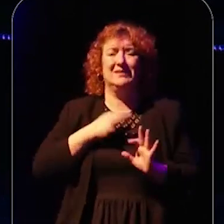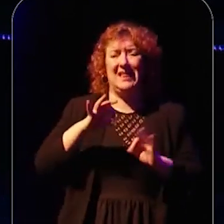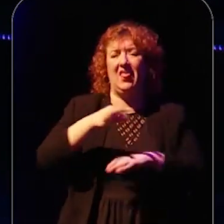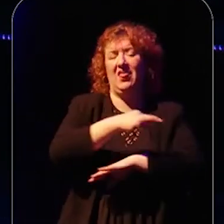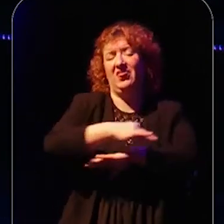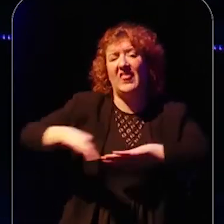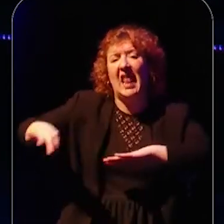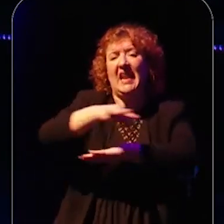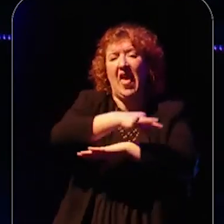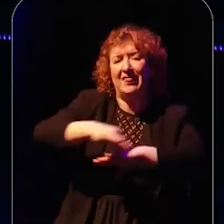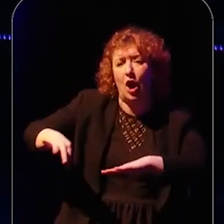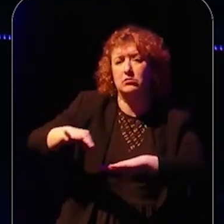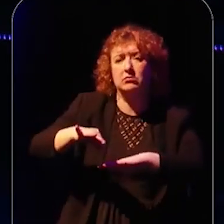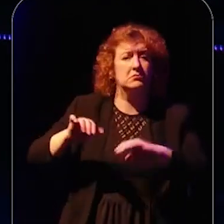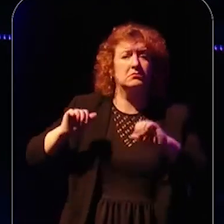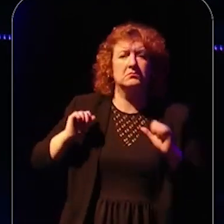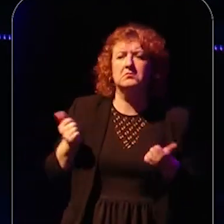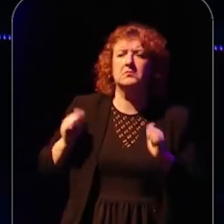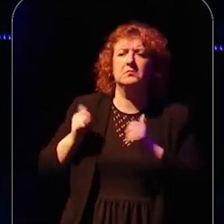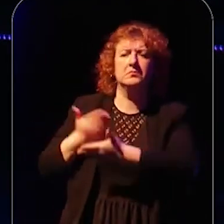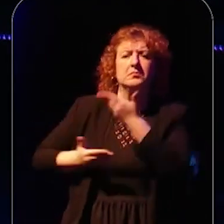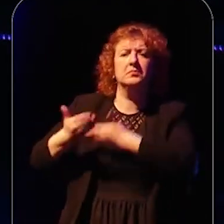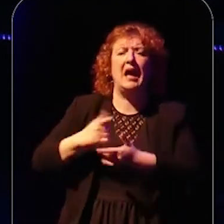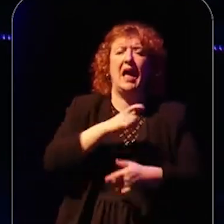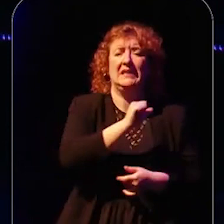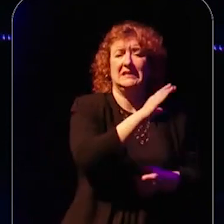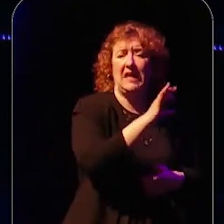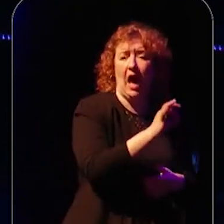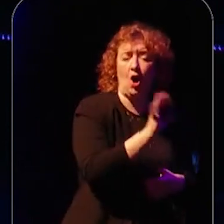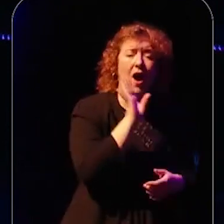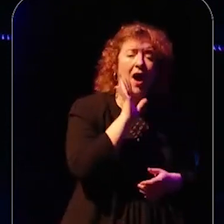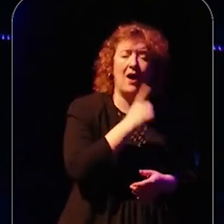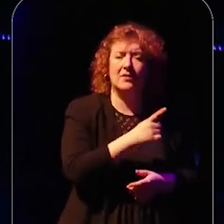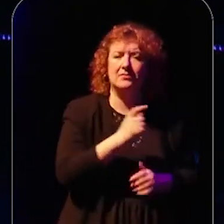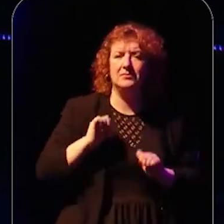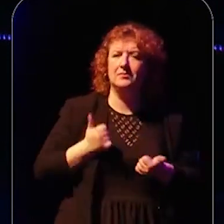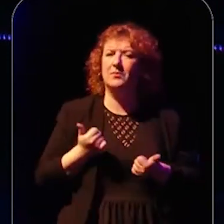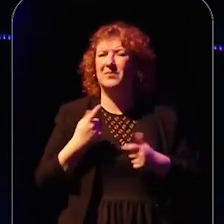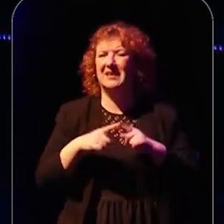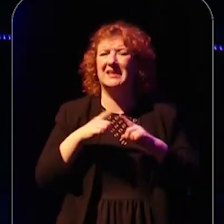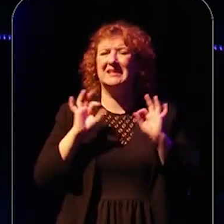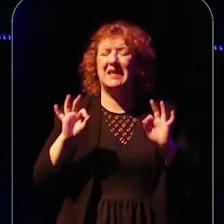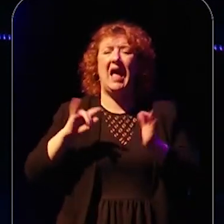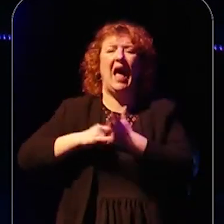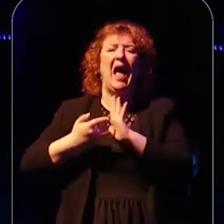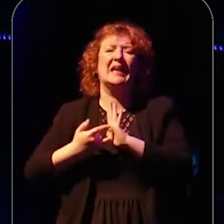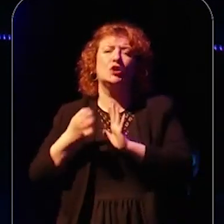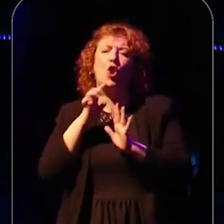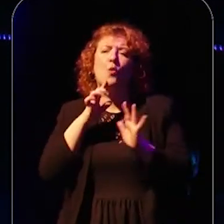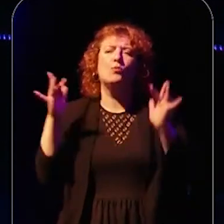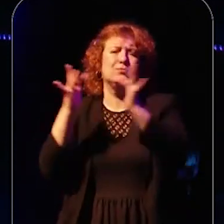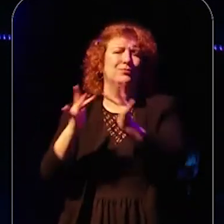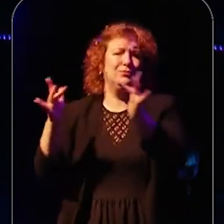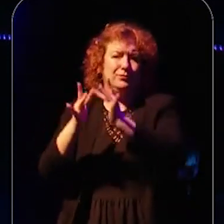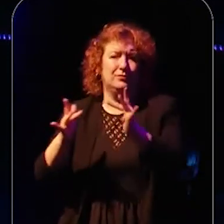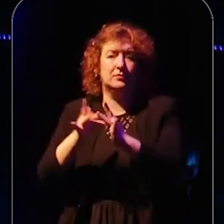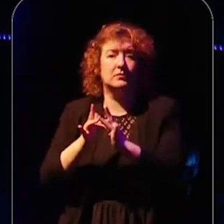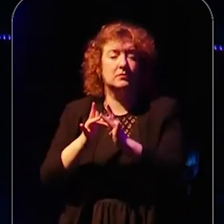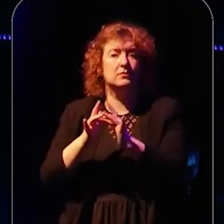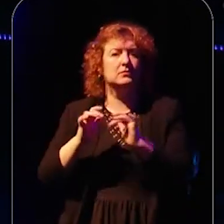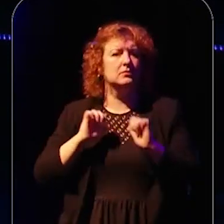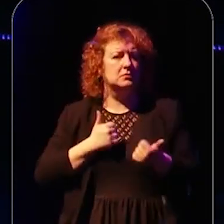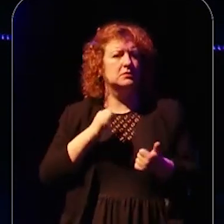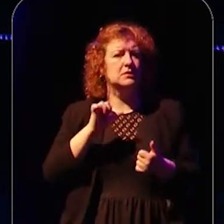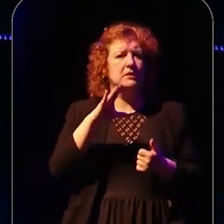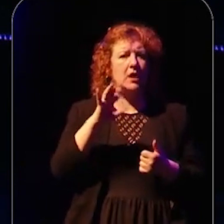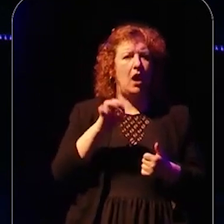hacía delineación. Y bueno, empezamos a colaborar con Saco para ayudarles en la interlocución con los arquitectos. A partir de ahí, Saco